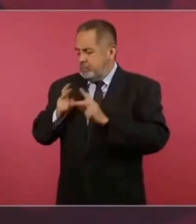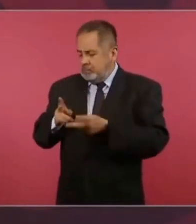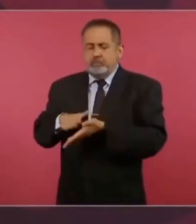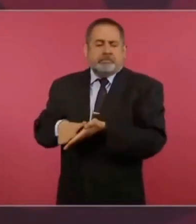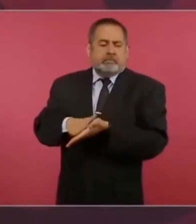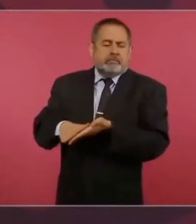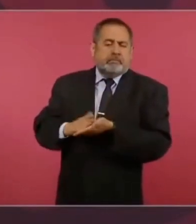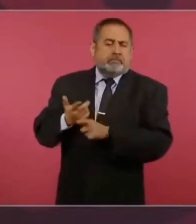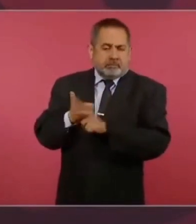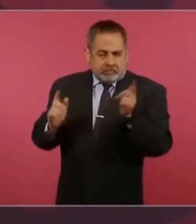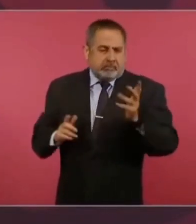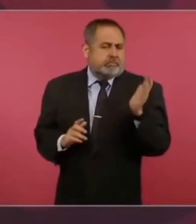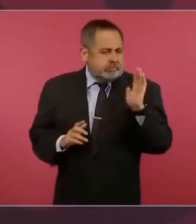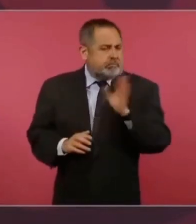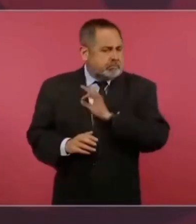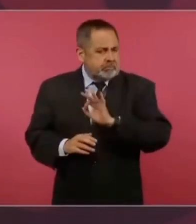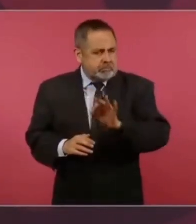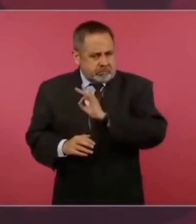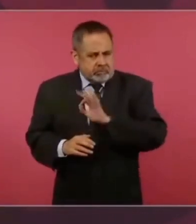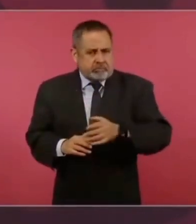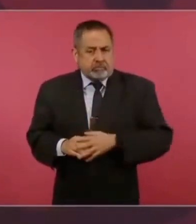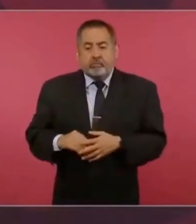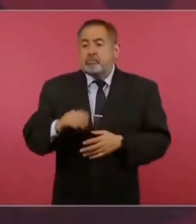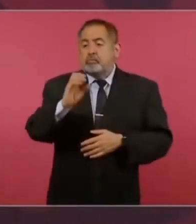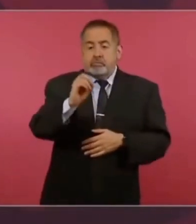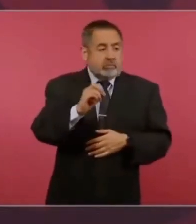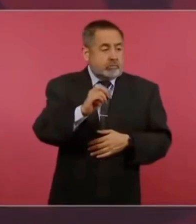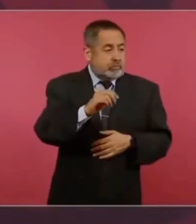recompensas y hasta amnistía